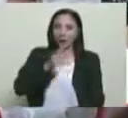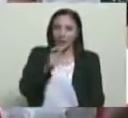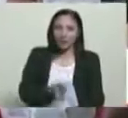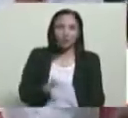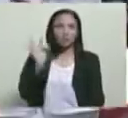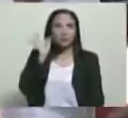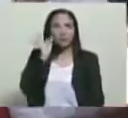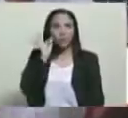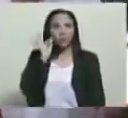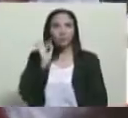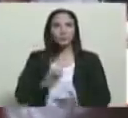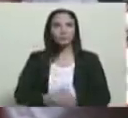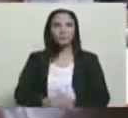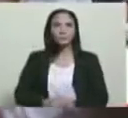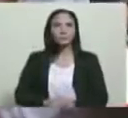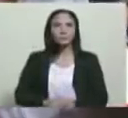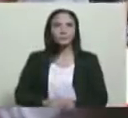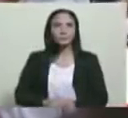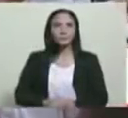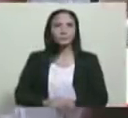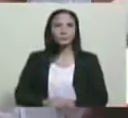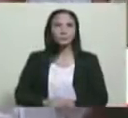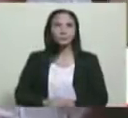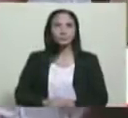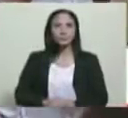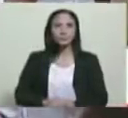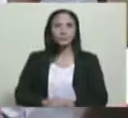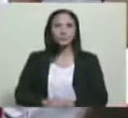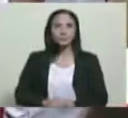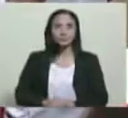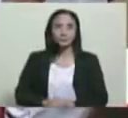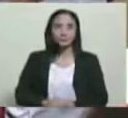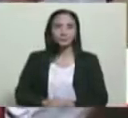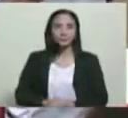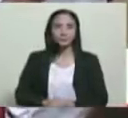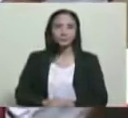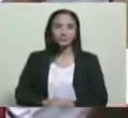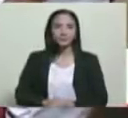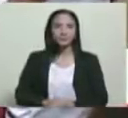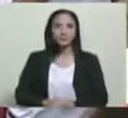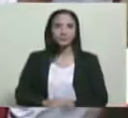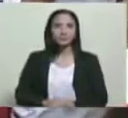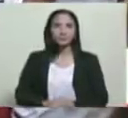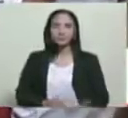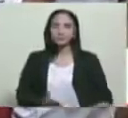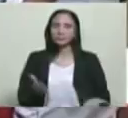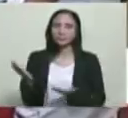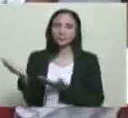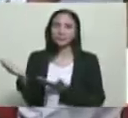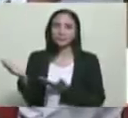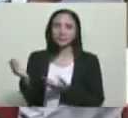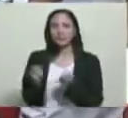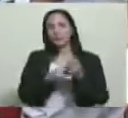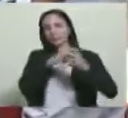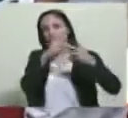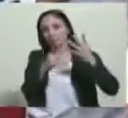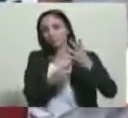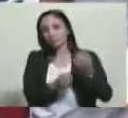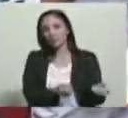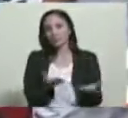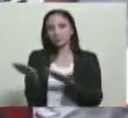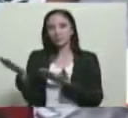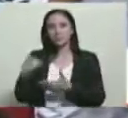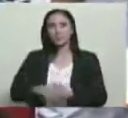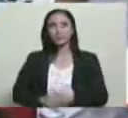Colmenares, asimismo el coronel Manuel González, tan igual nuestra joven Jocelyn Rodríguez en representación de los